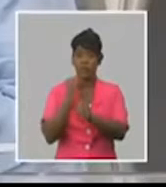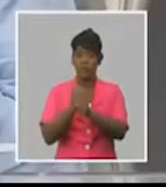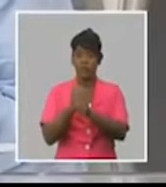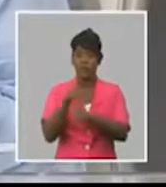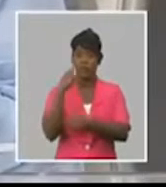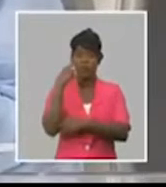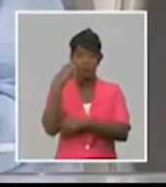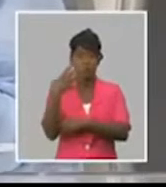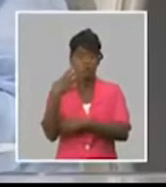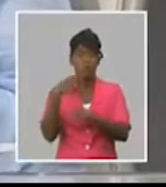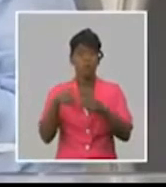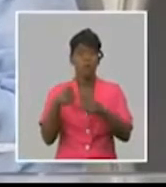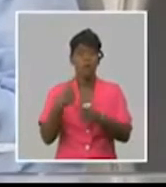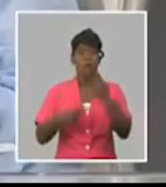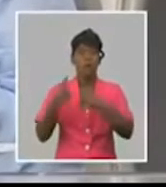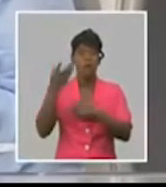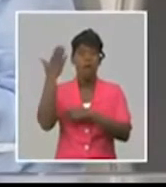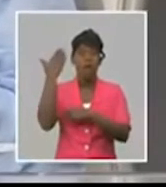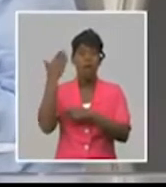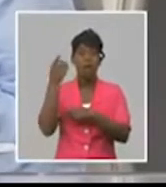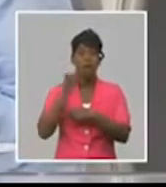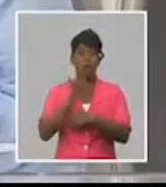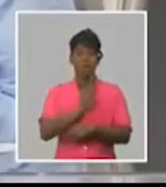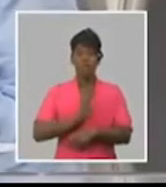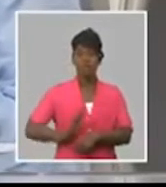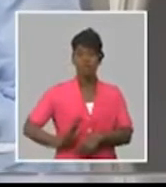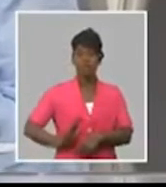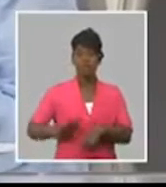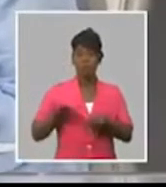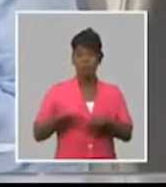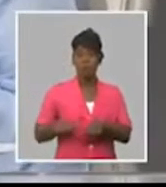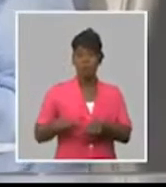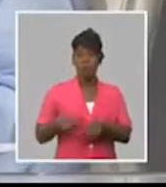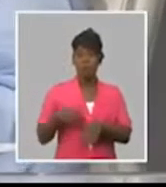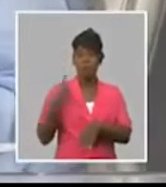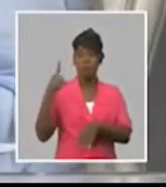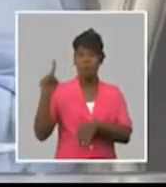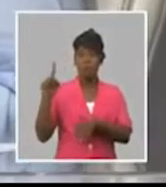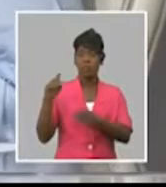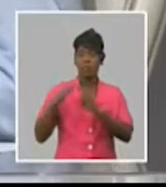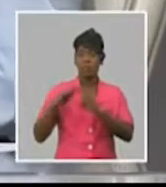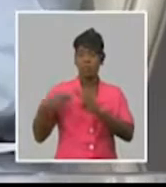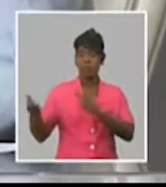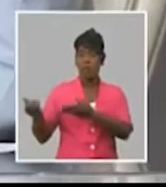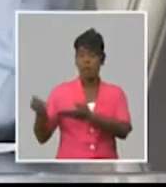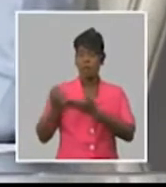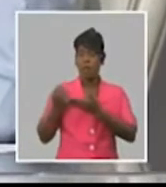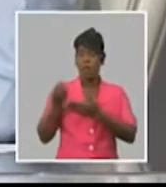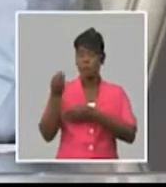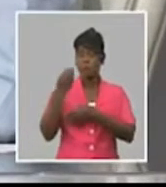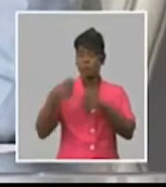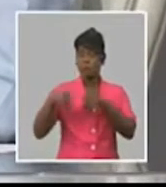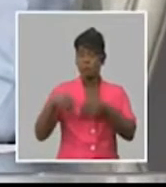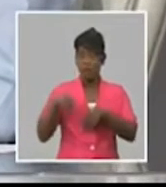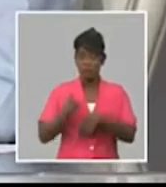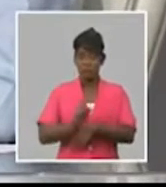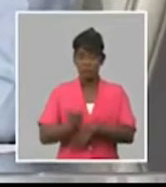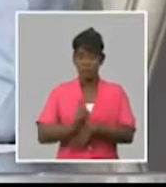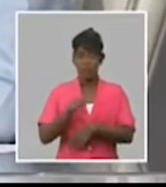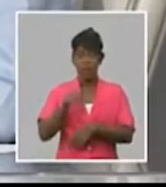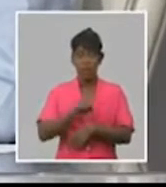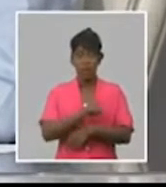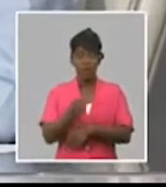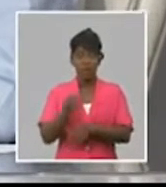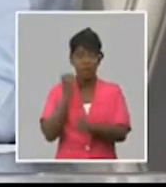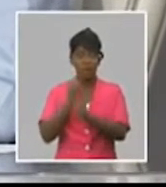de la población, eso es un elemento que tenemos que resolver. Hay mucha gratuidad, hay muchos subsidios, y hay que buscar la manera que la gente tenga realmente una motivación,